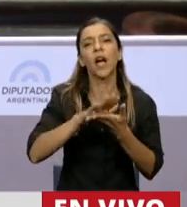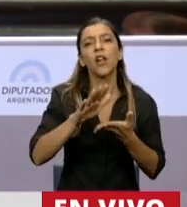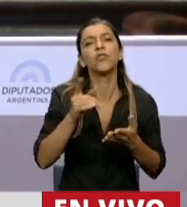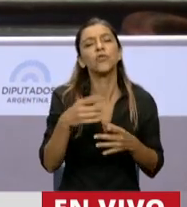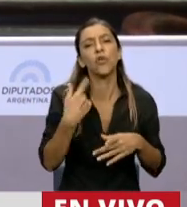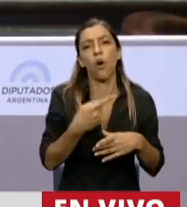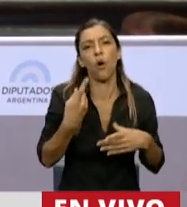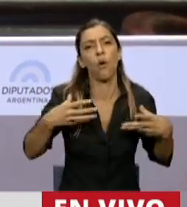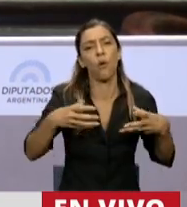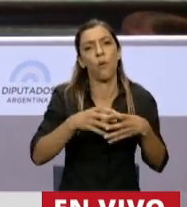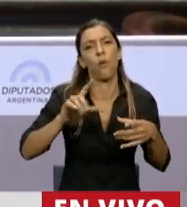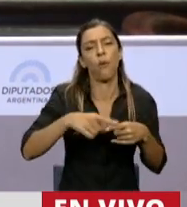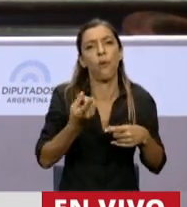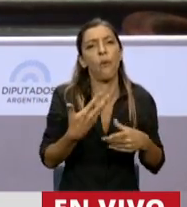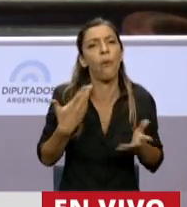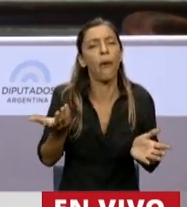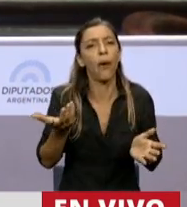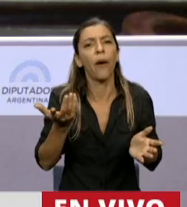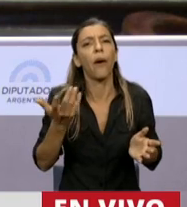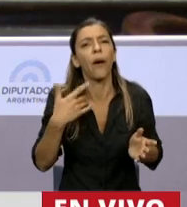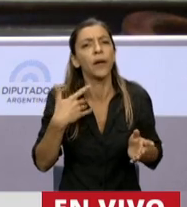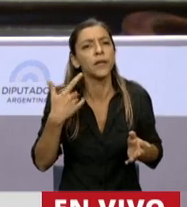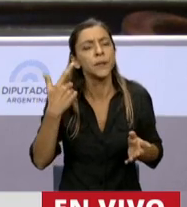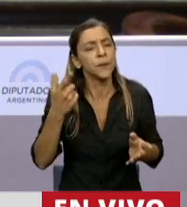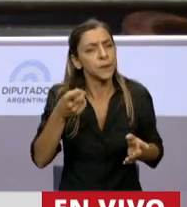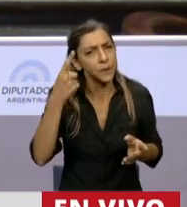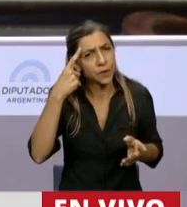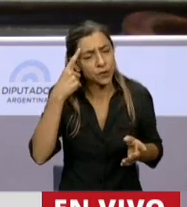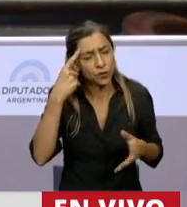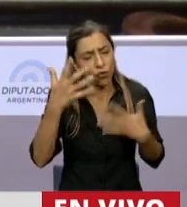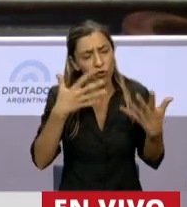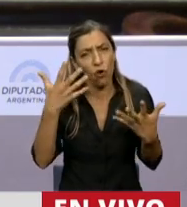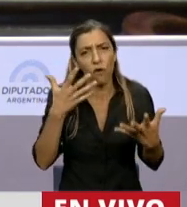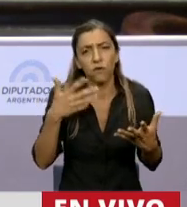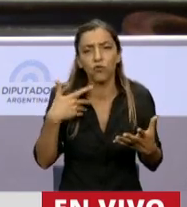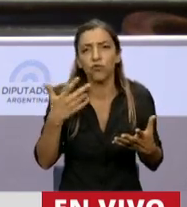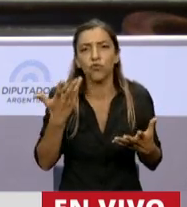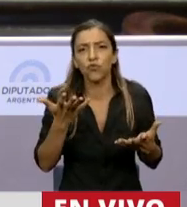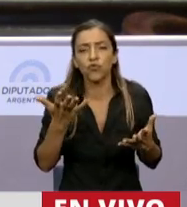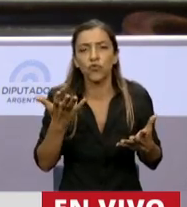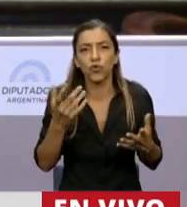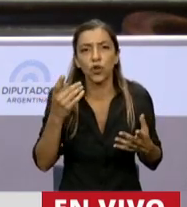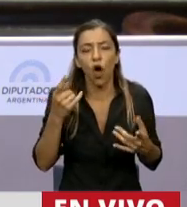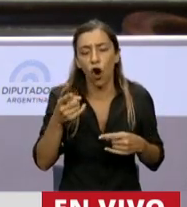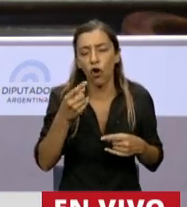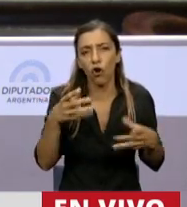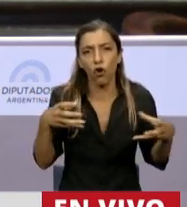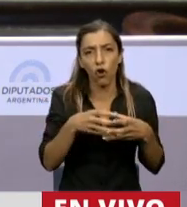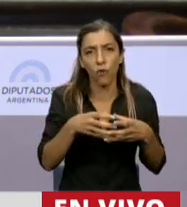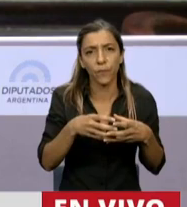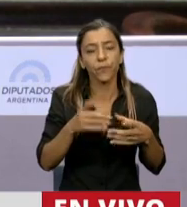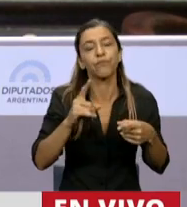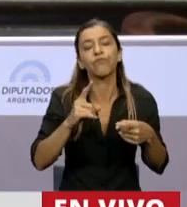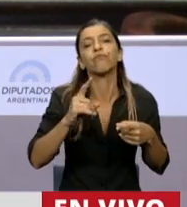oficialismo. Y tengo que decir que a mí me genera mucha confusión también, perdón, los diputados de la oposición, los